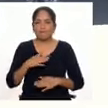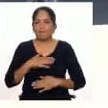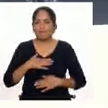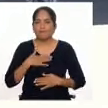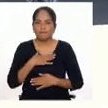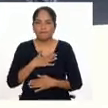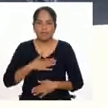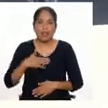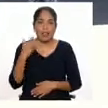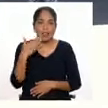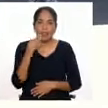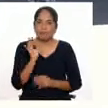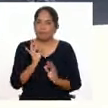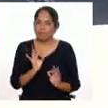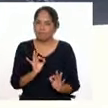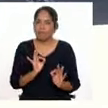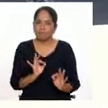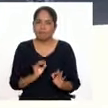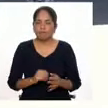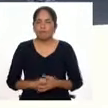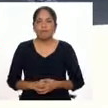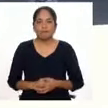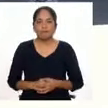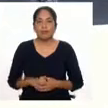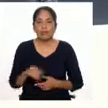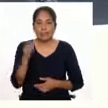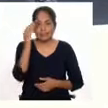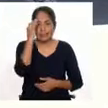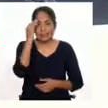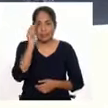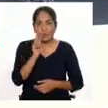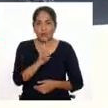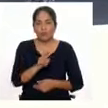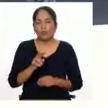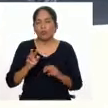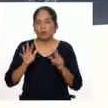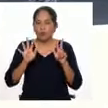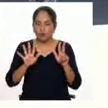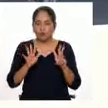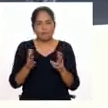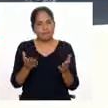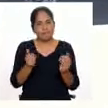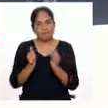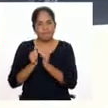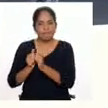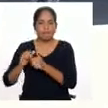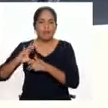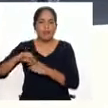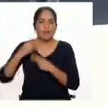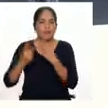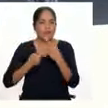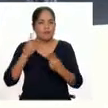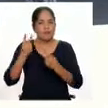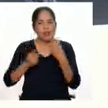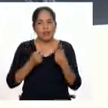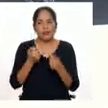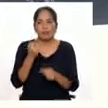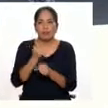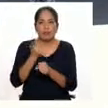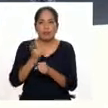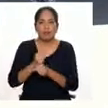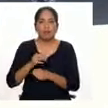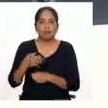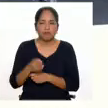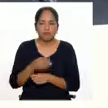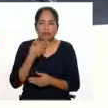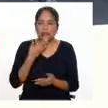de las diferentes comunidades, pueblos indígenas de esta parte de la Amazonía peruana, están haciendo el saludo respectivo